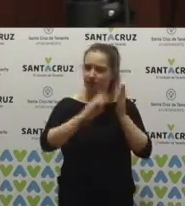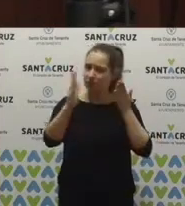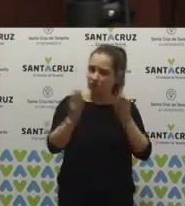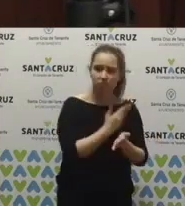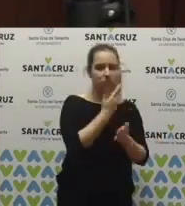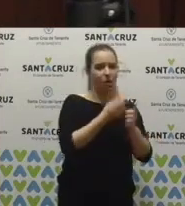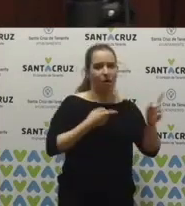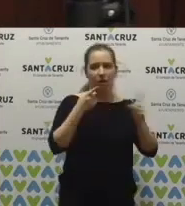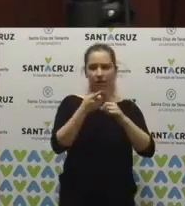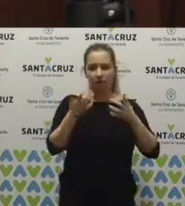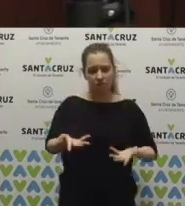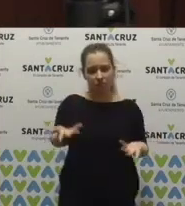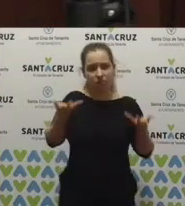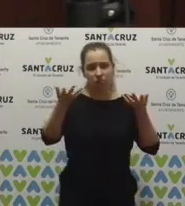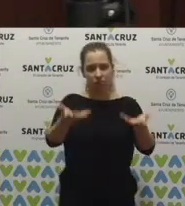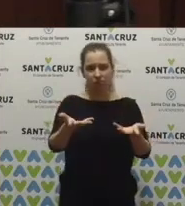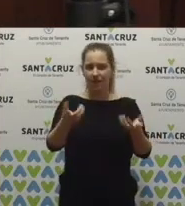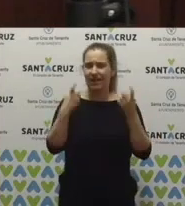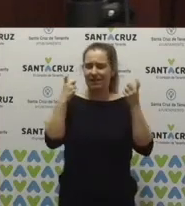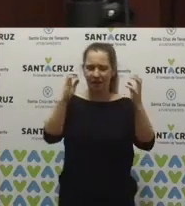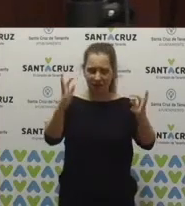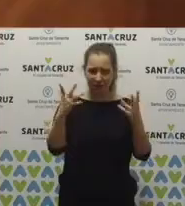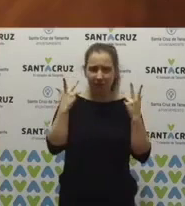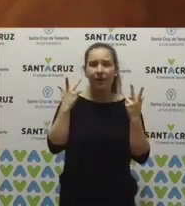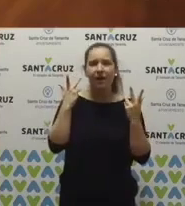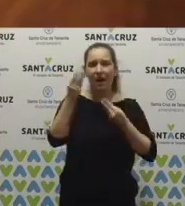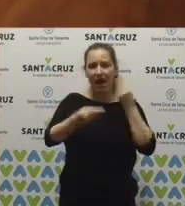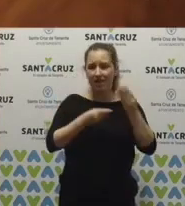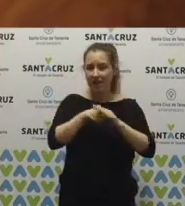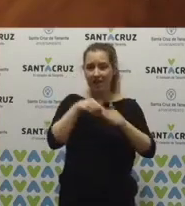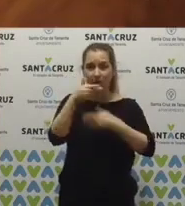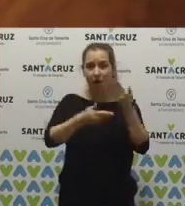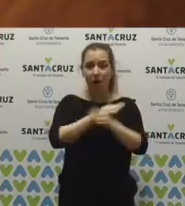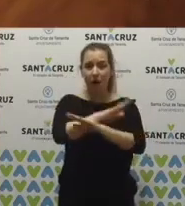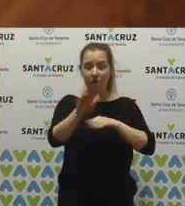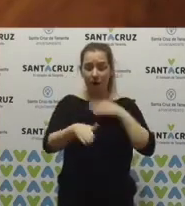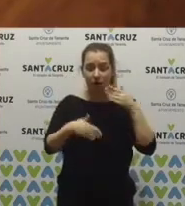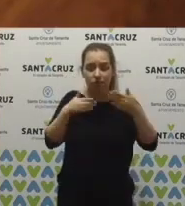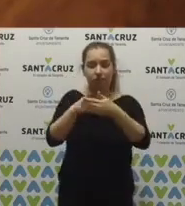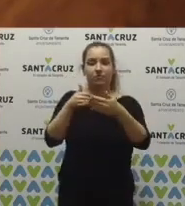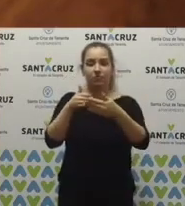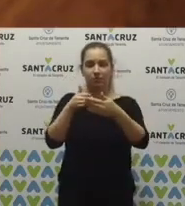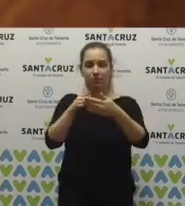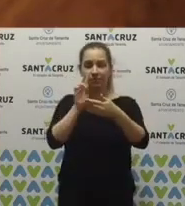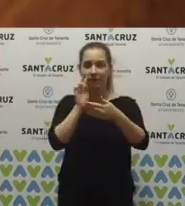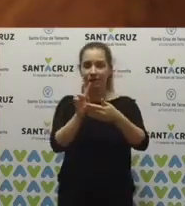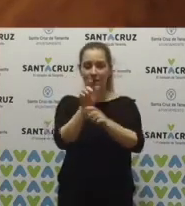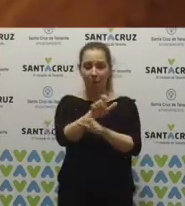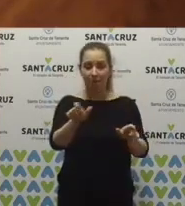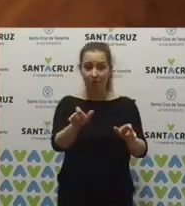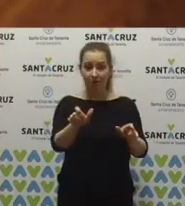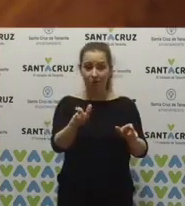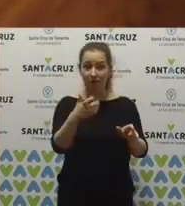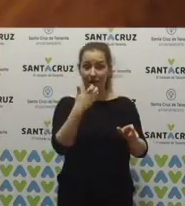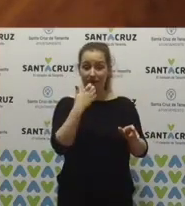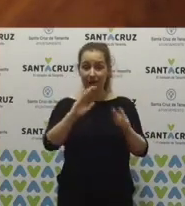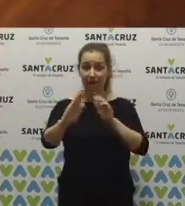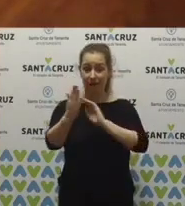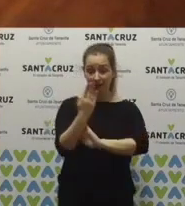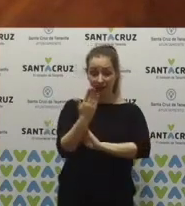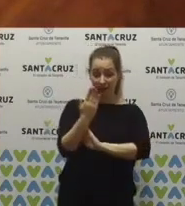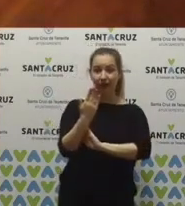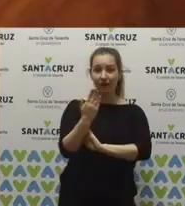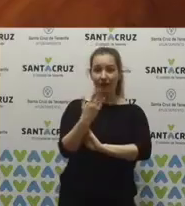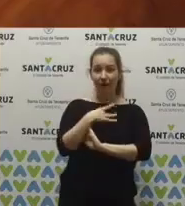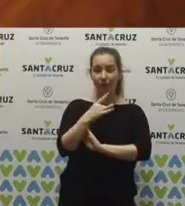disposición cuanto antes nos encontramos que evidentemente las personas que presentan tienen derecho a subsanar